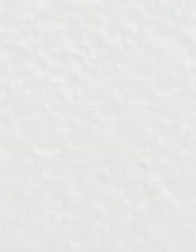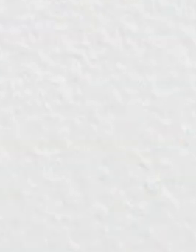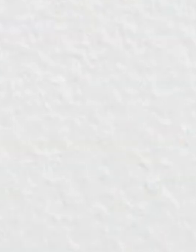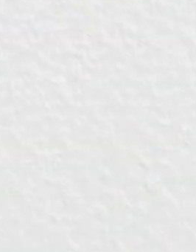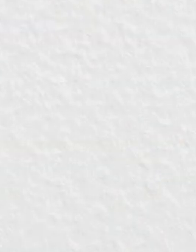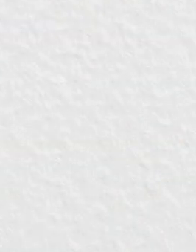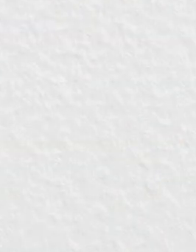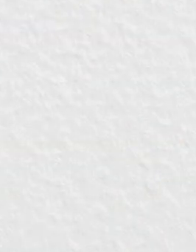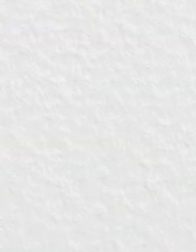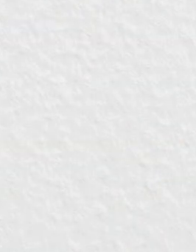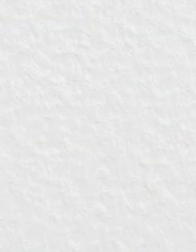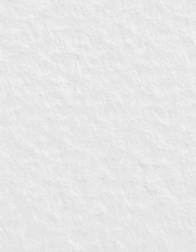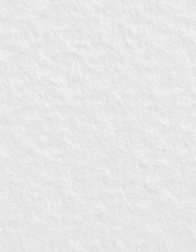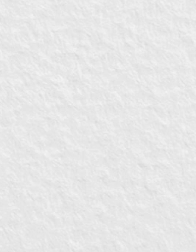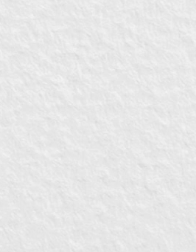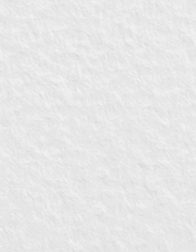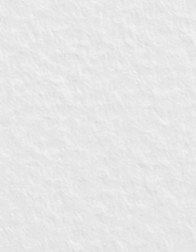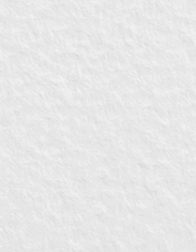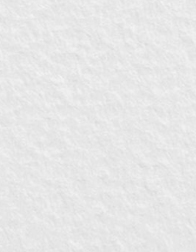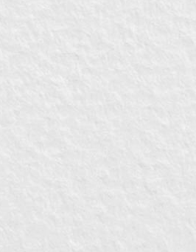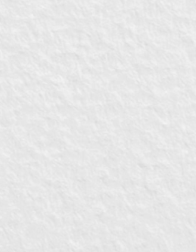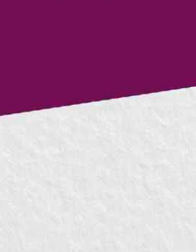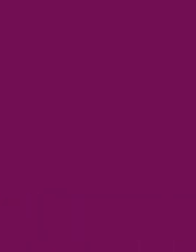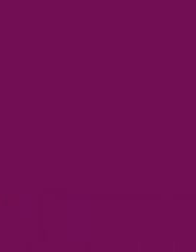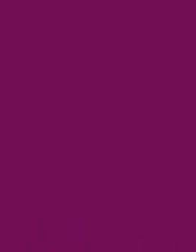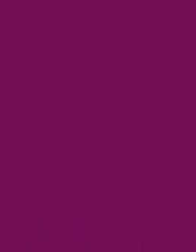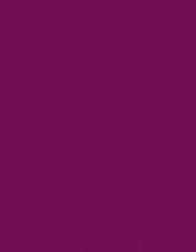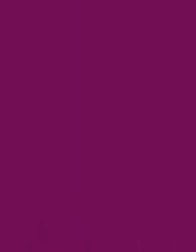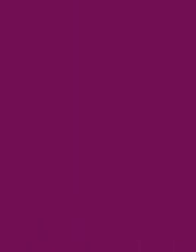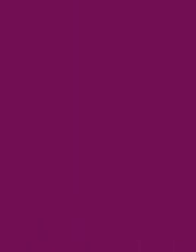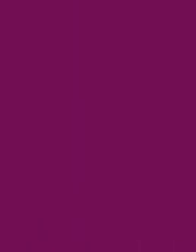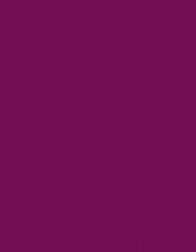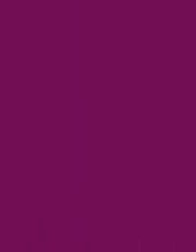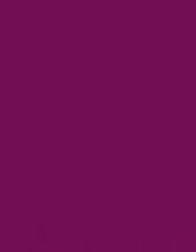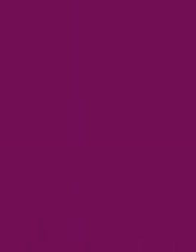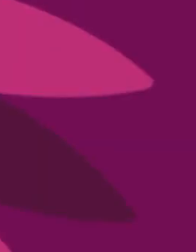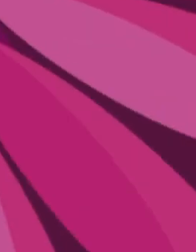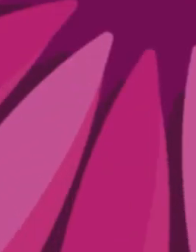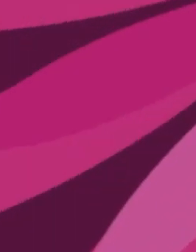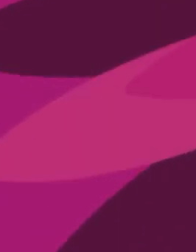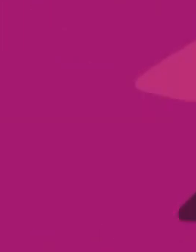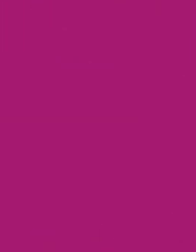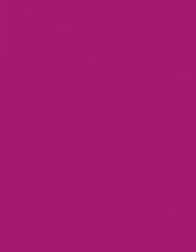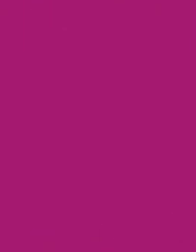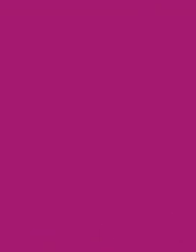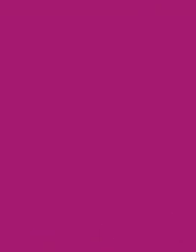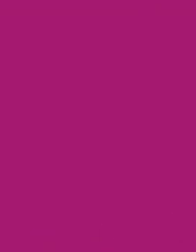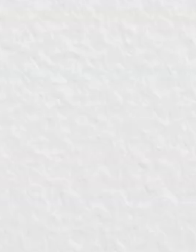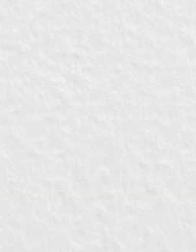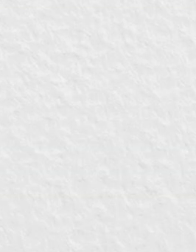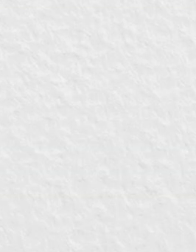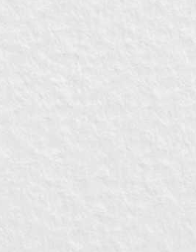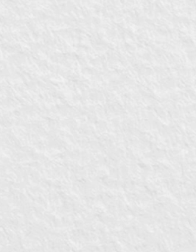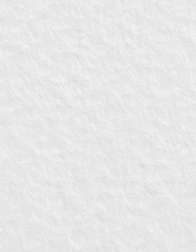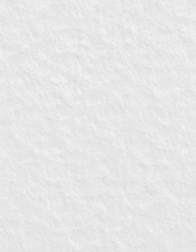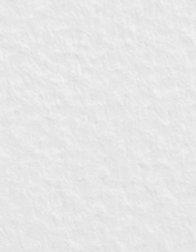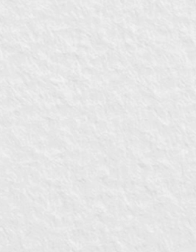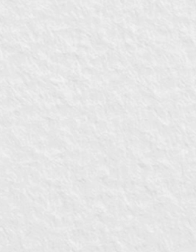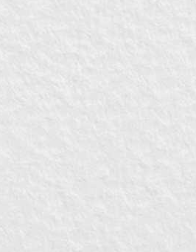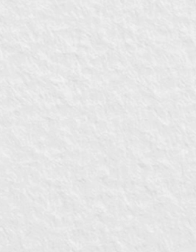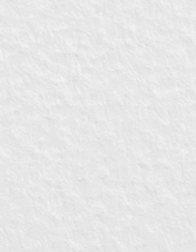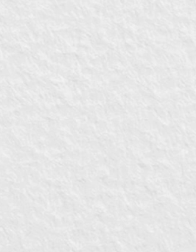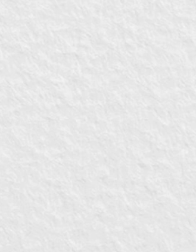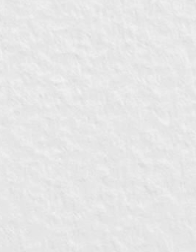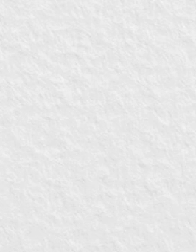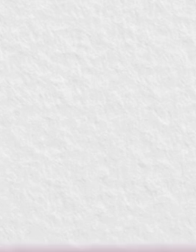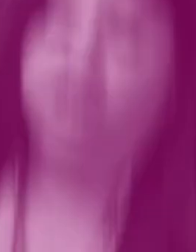El Instituto Electoral y de Participación Ciudadana reportó que ya la gran mayoría de las casillas han cerrado, esto para comenzar el conteo preliminar.